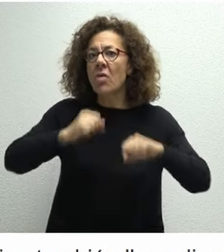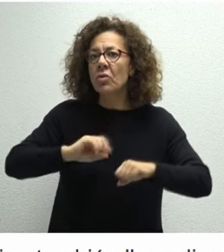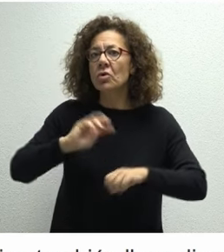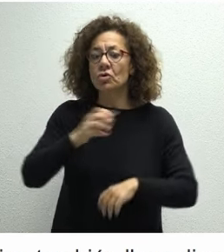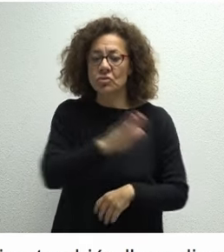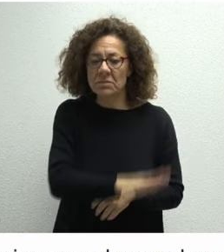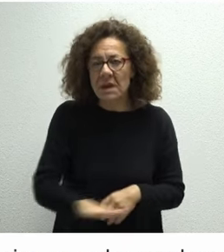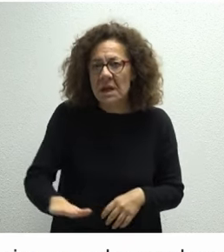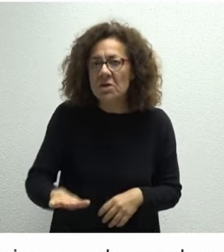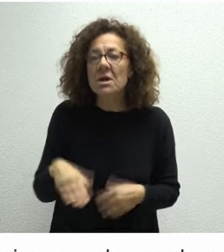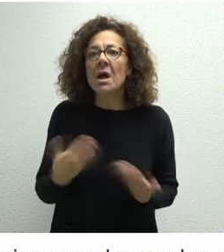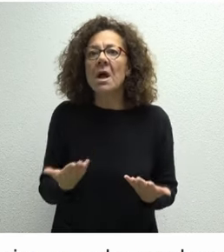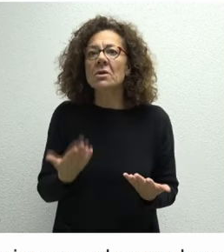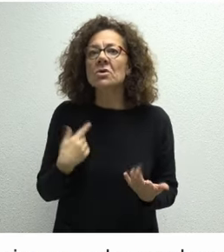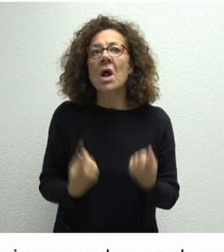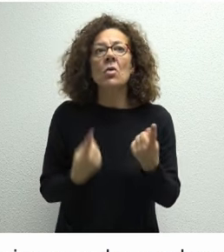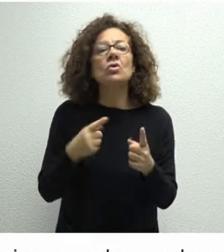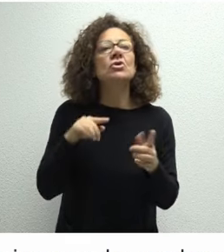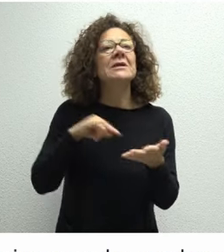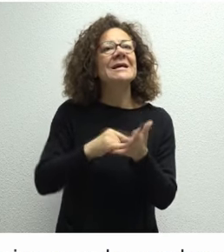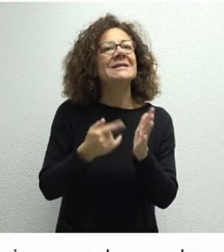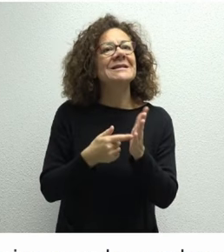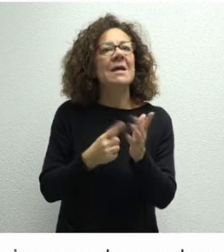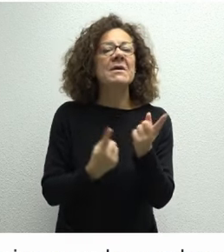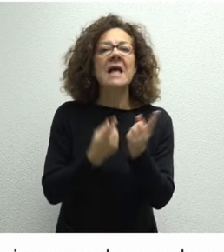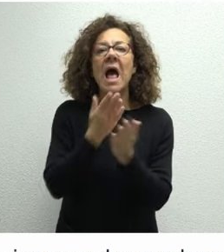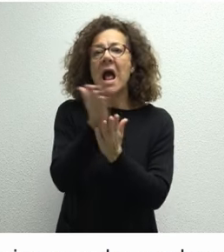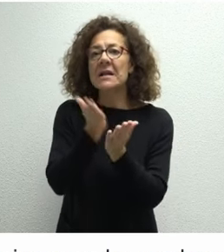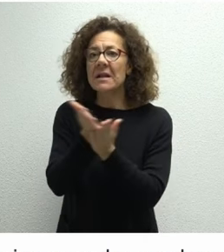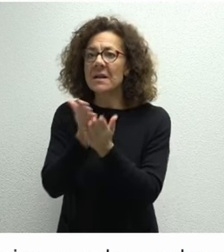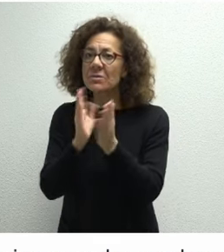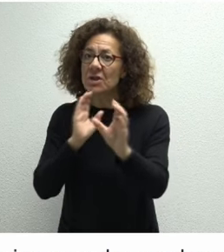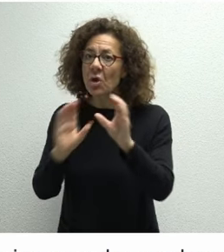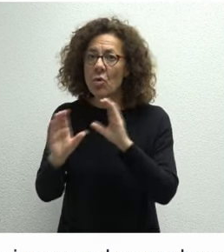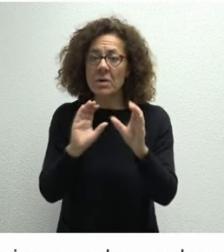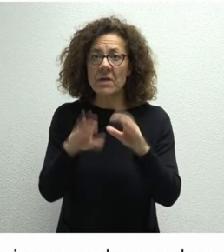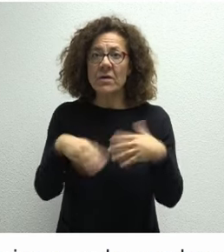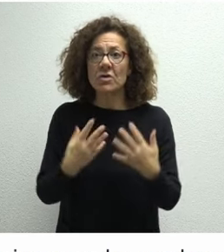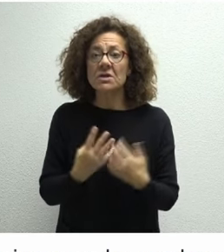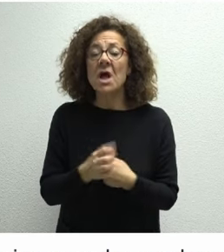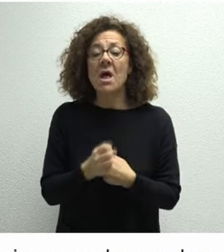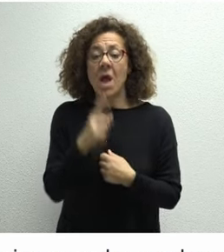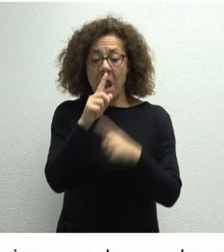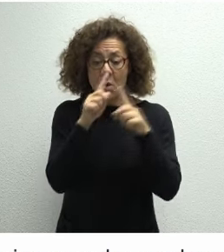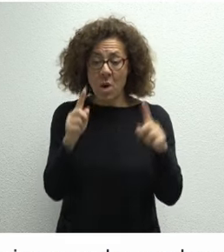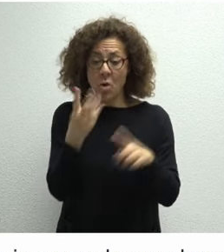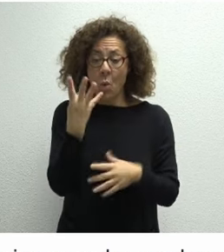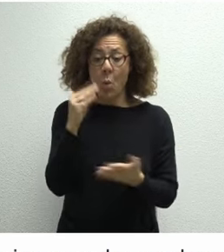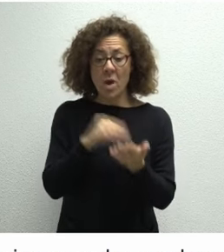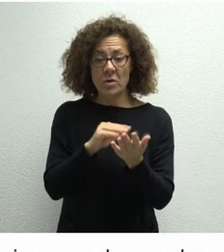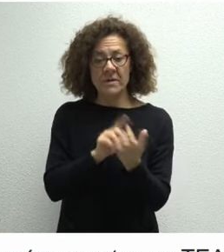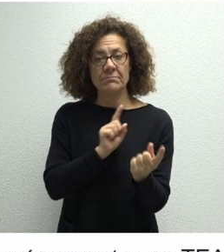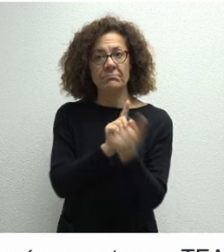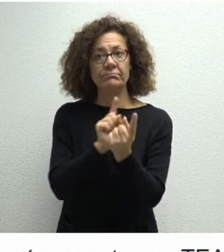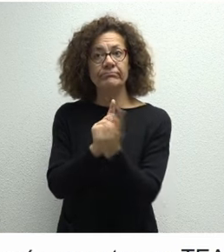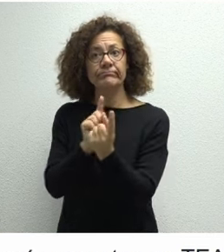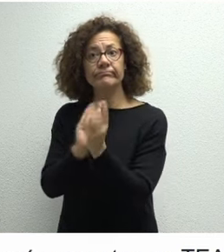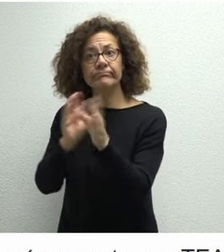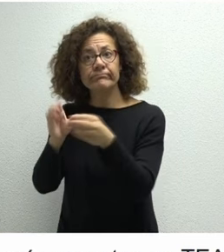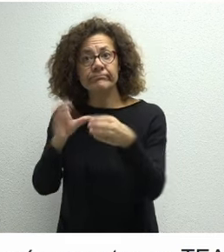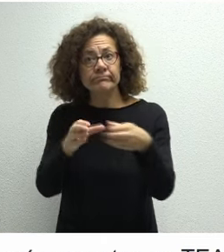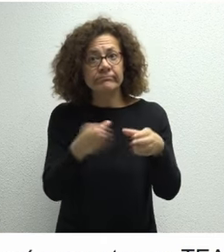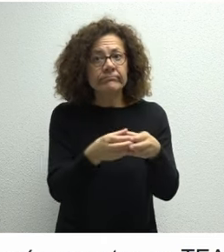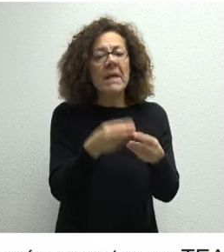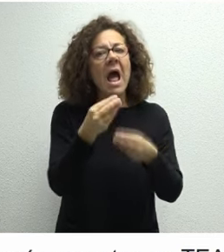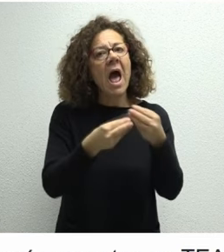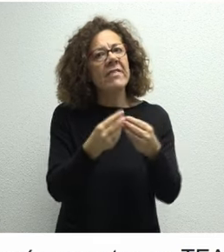niños no pues unos en sistemas alternativos de comunicación entonces cuatro veces al año Pues nos reunimos y llevamos a